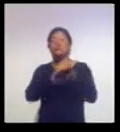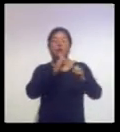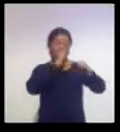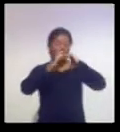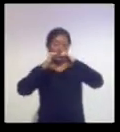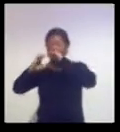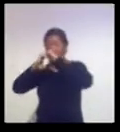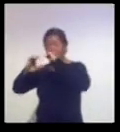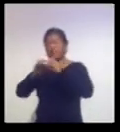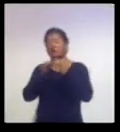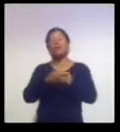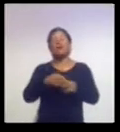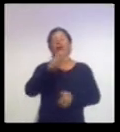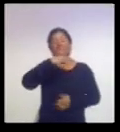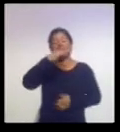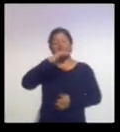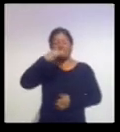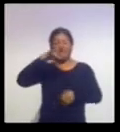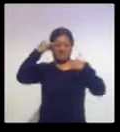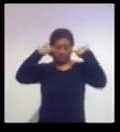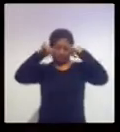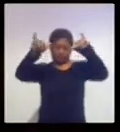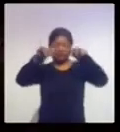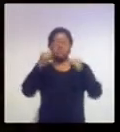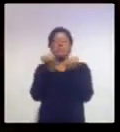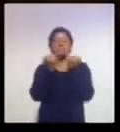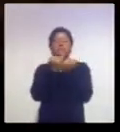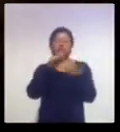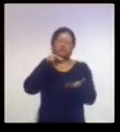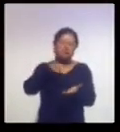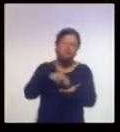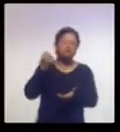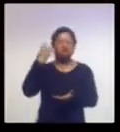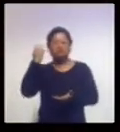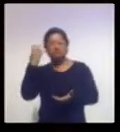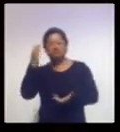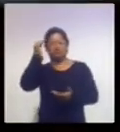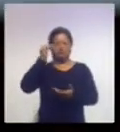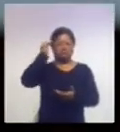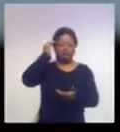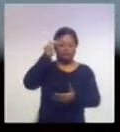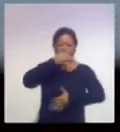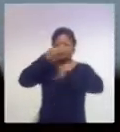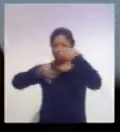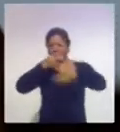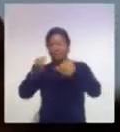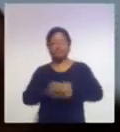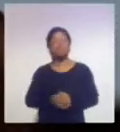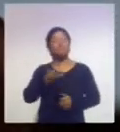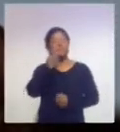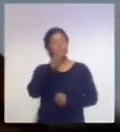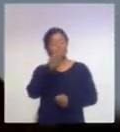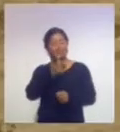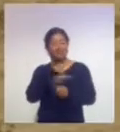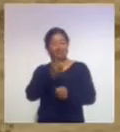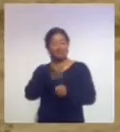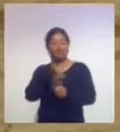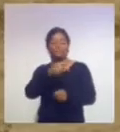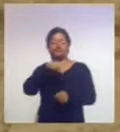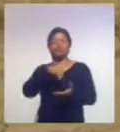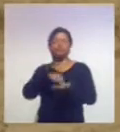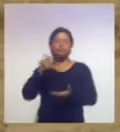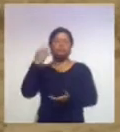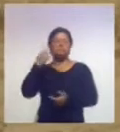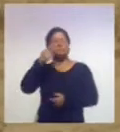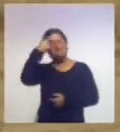brava, además de conferencias magistrales y ponencias. Este coloquio se organizó con la finalidad de generar un espacio para